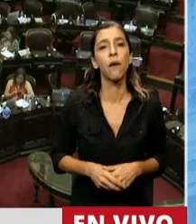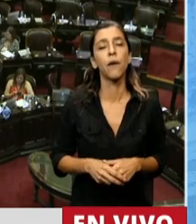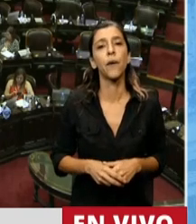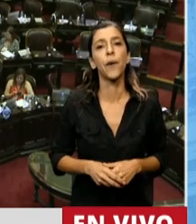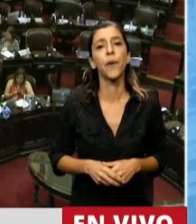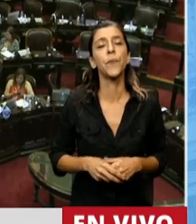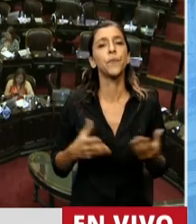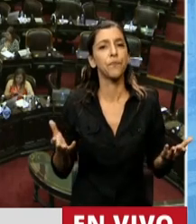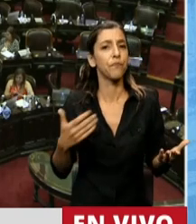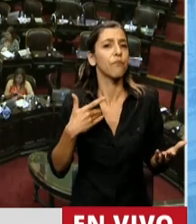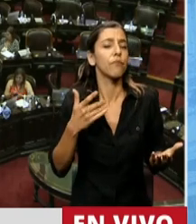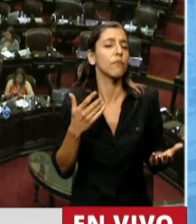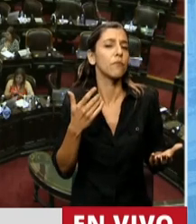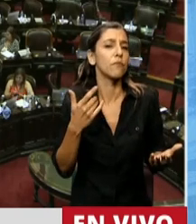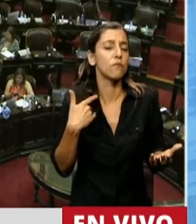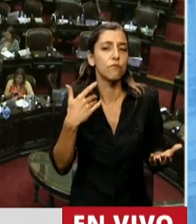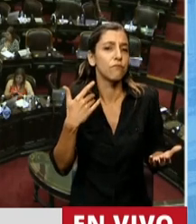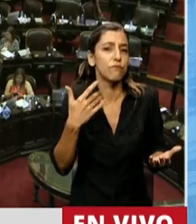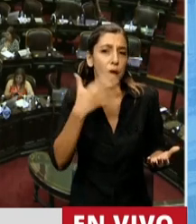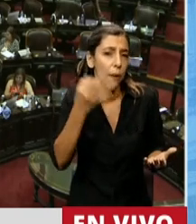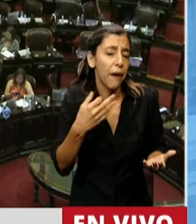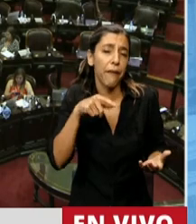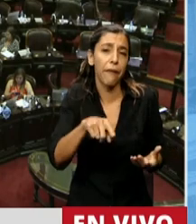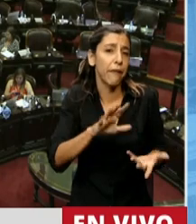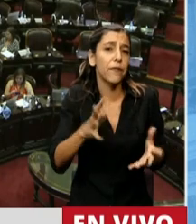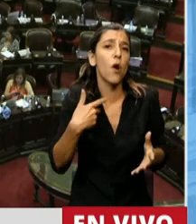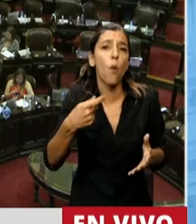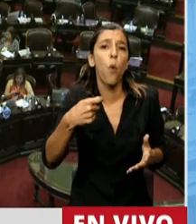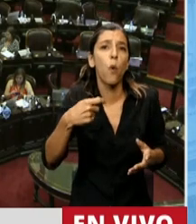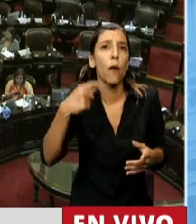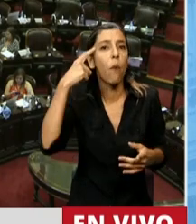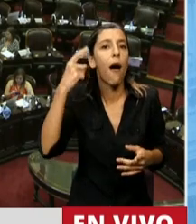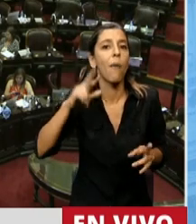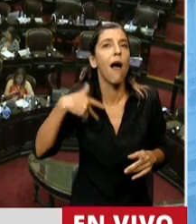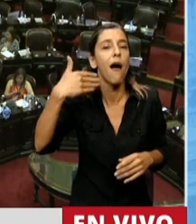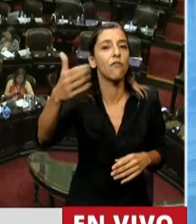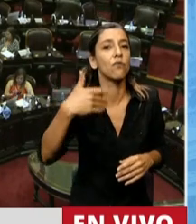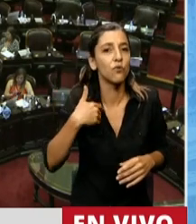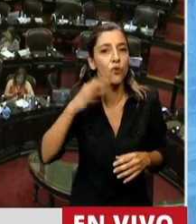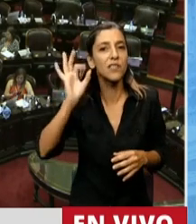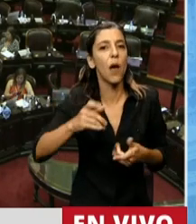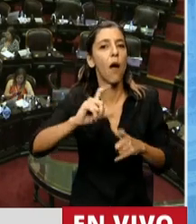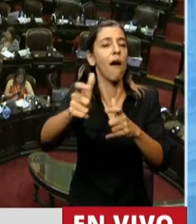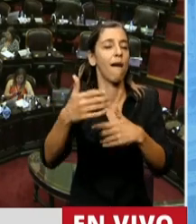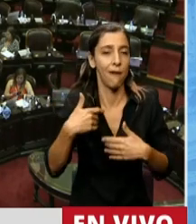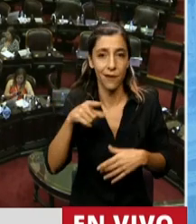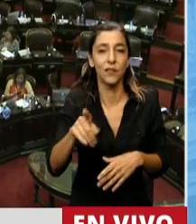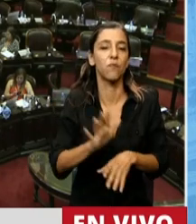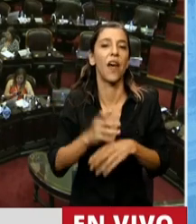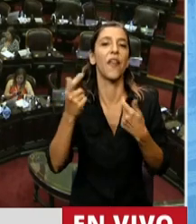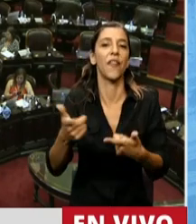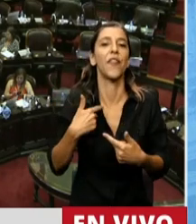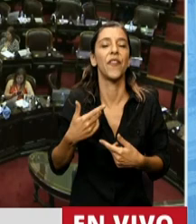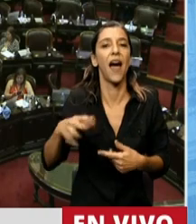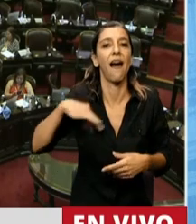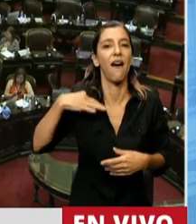Justamente la previsibilidad es un objetivo central de la movilidad jubilatoria. Mantener el nivel de vida a largo